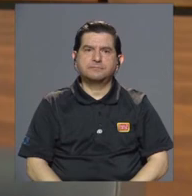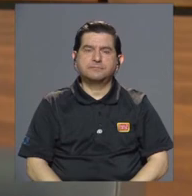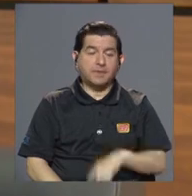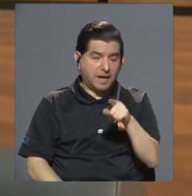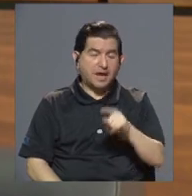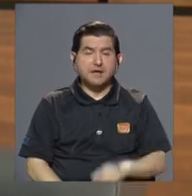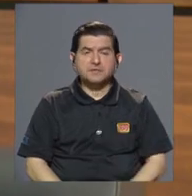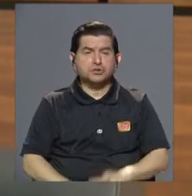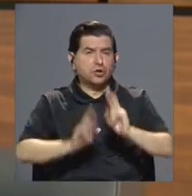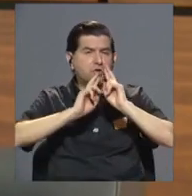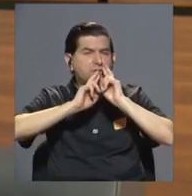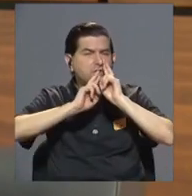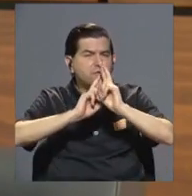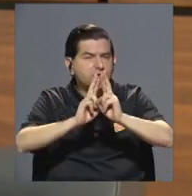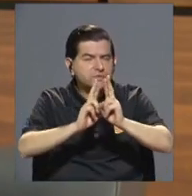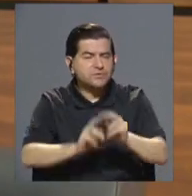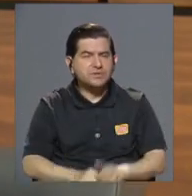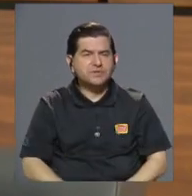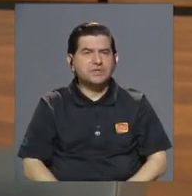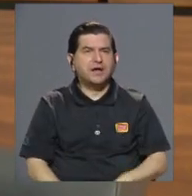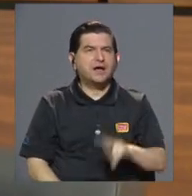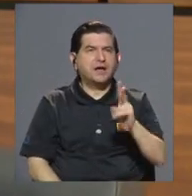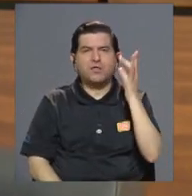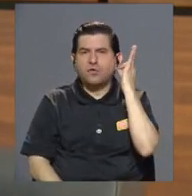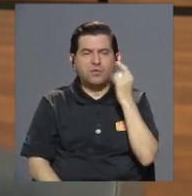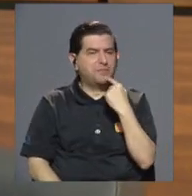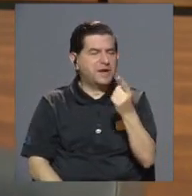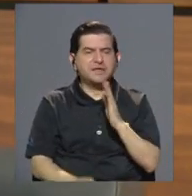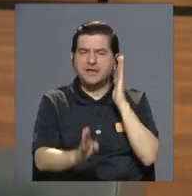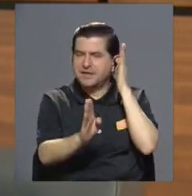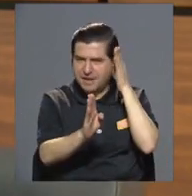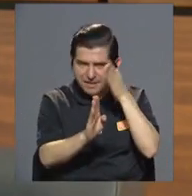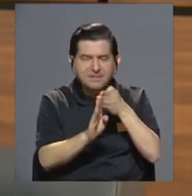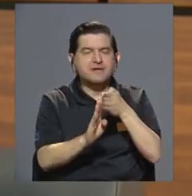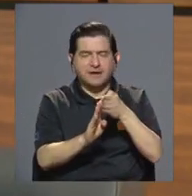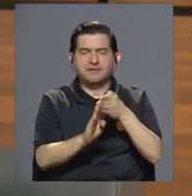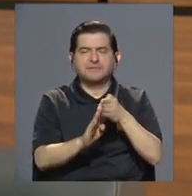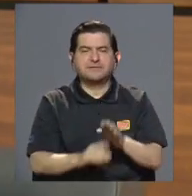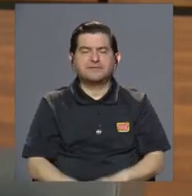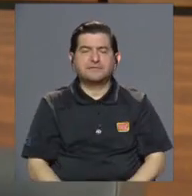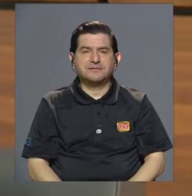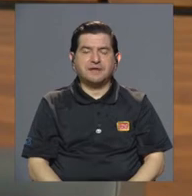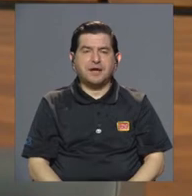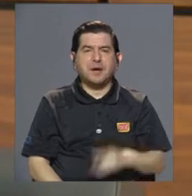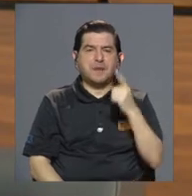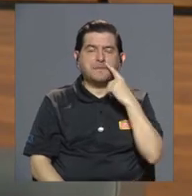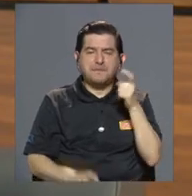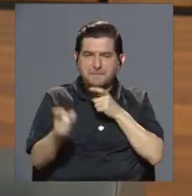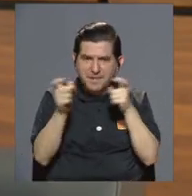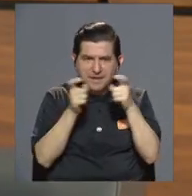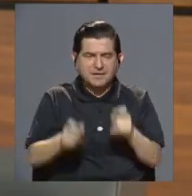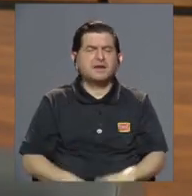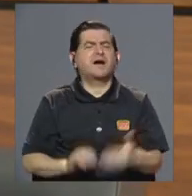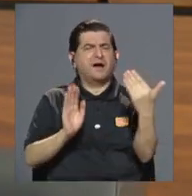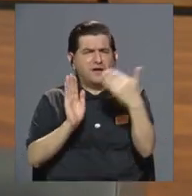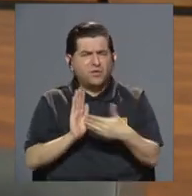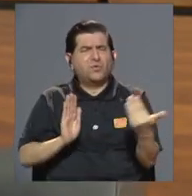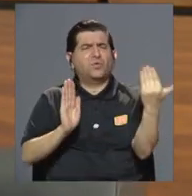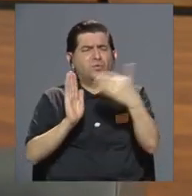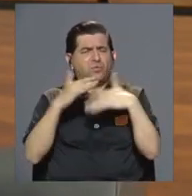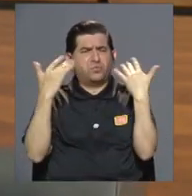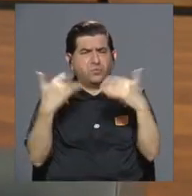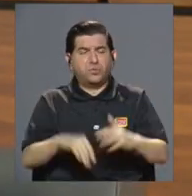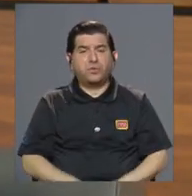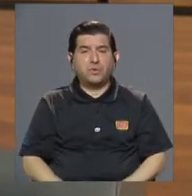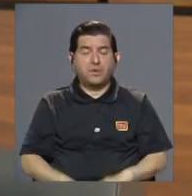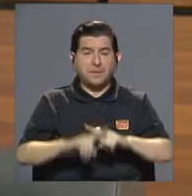Eso es fruto, creo que una de sus compañeras lo dijo muy acertadamente, el patriarcado nos ha hecho muchísimo daño. Pero